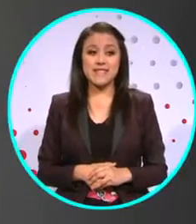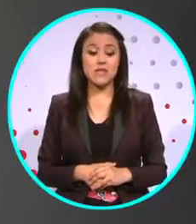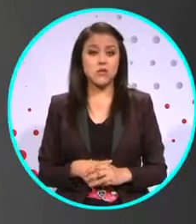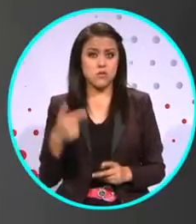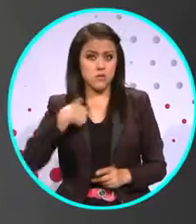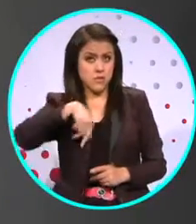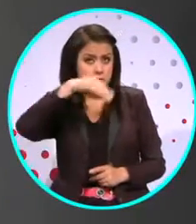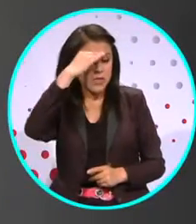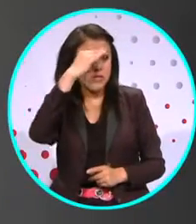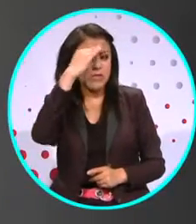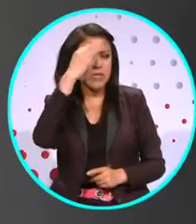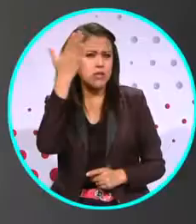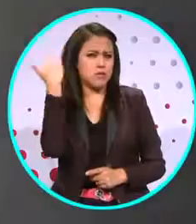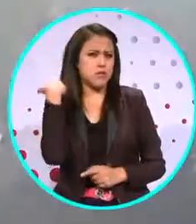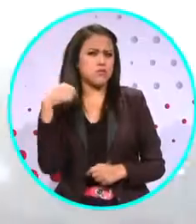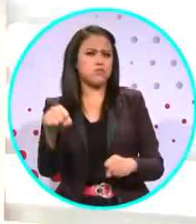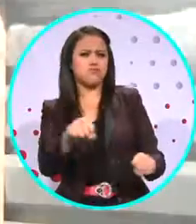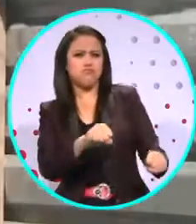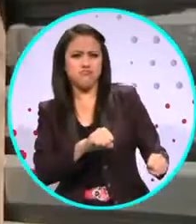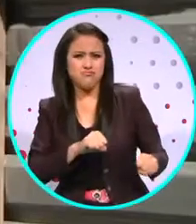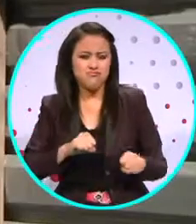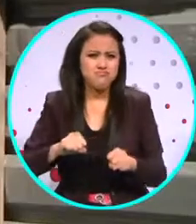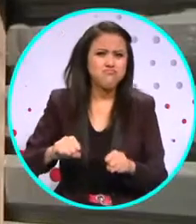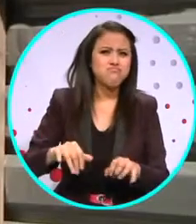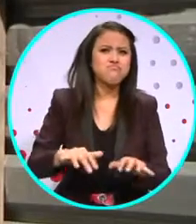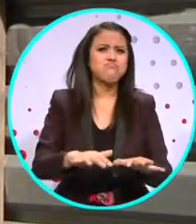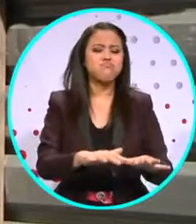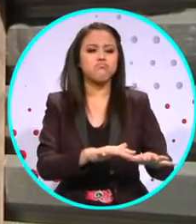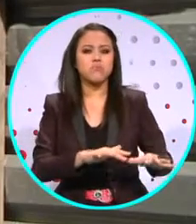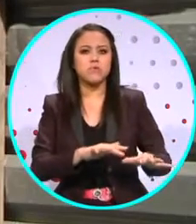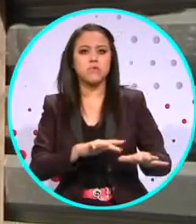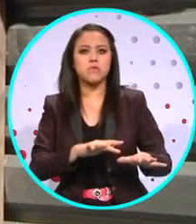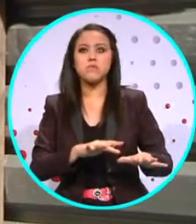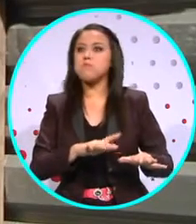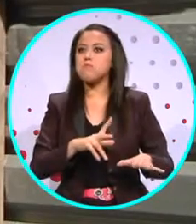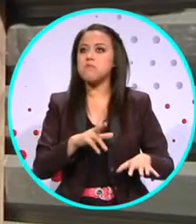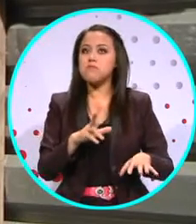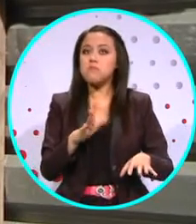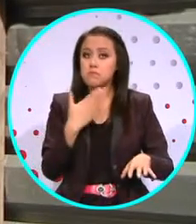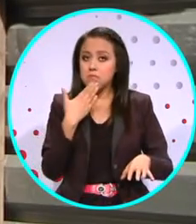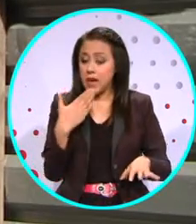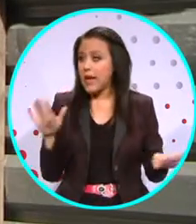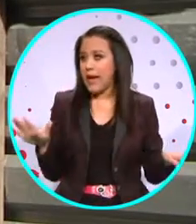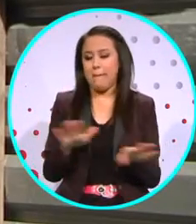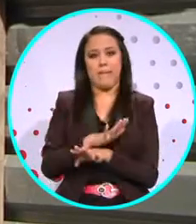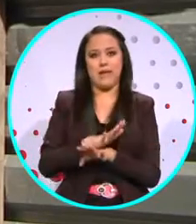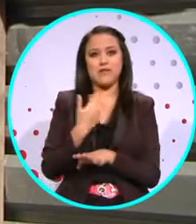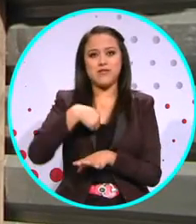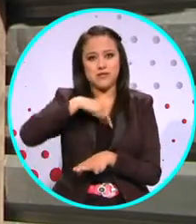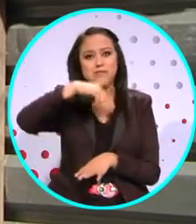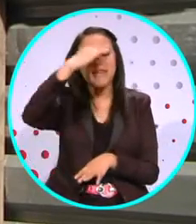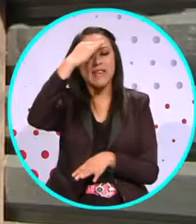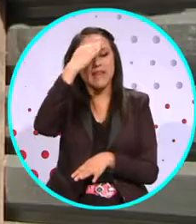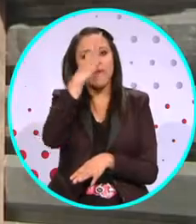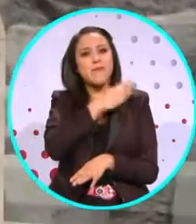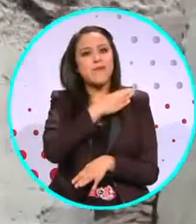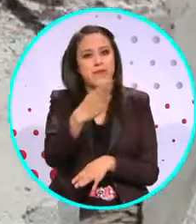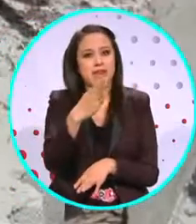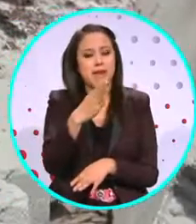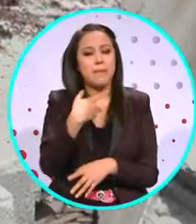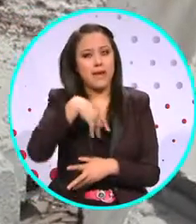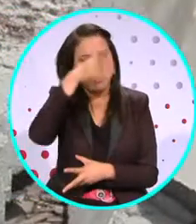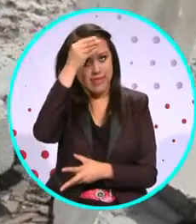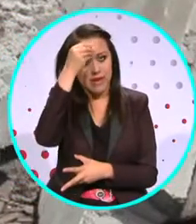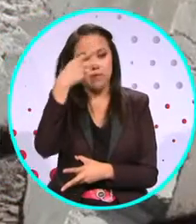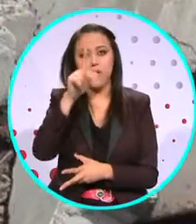pensé que pues a raíz del temblor las cosas, pues que todos íbamos a cambiar, ¿no? Todos, era una elección de vida, pero creo que no.